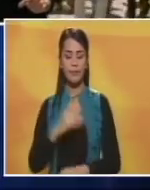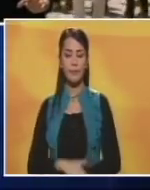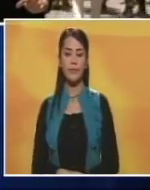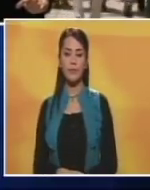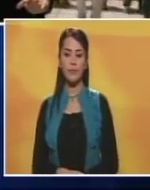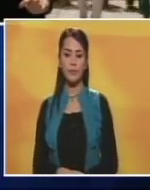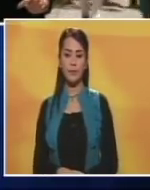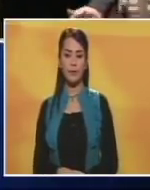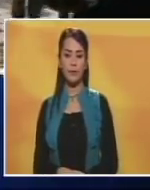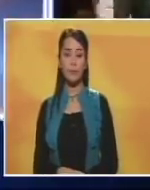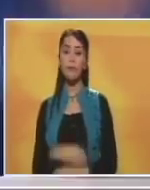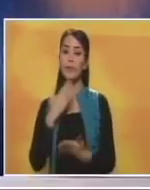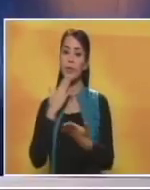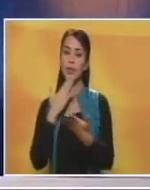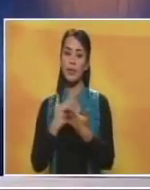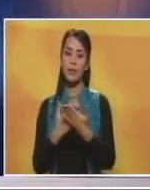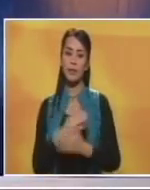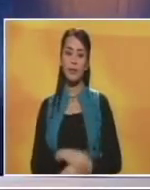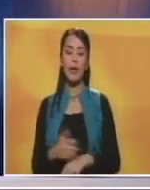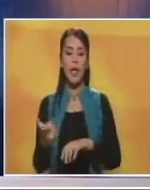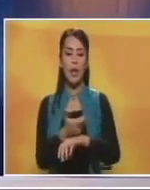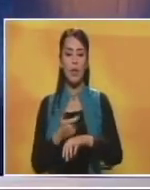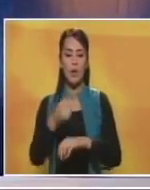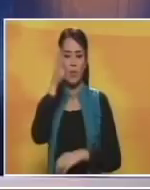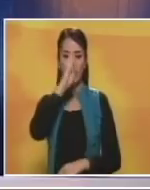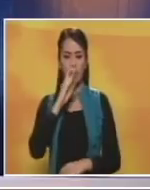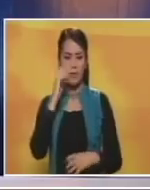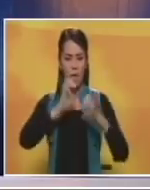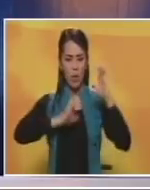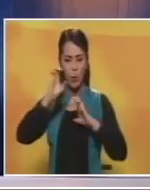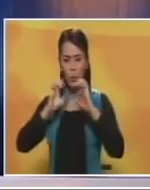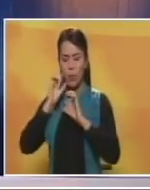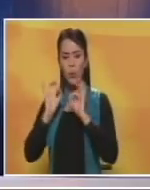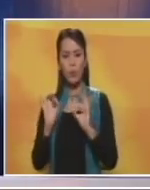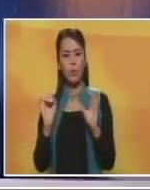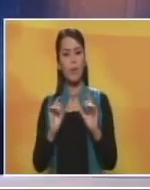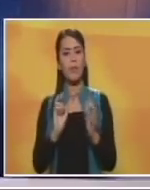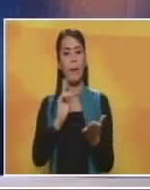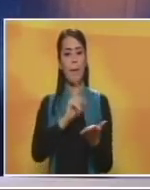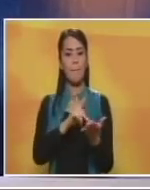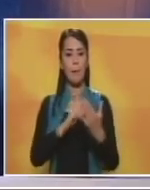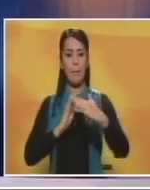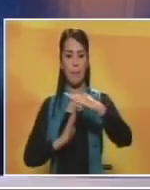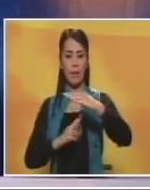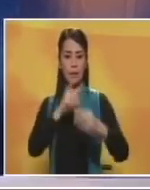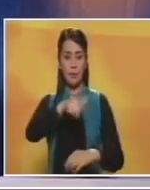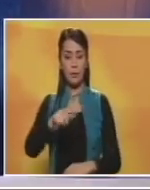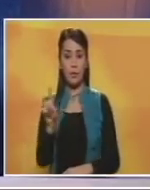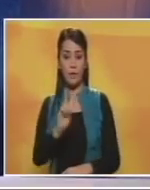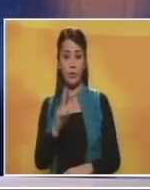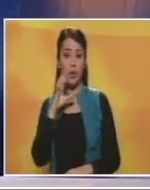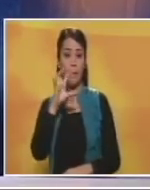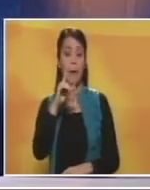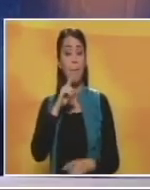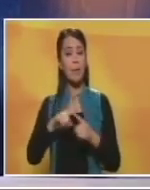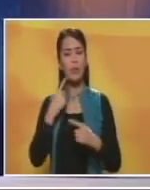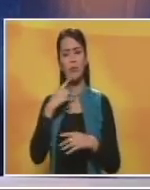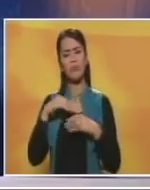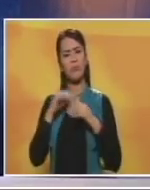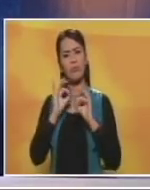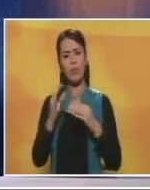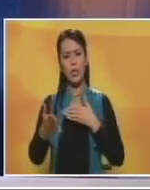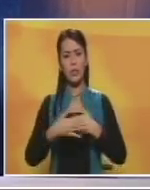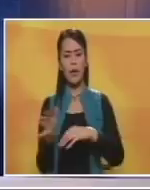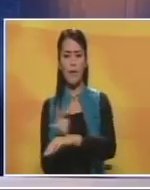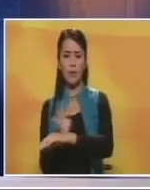Venevisión. Muchísimas gracias, Manuel. El gobierno de Brasil evalúa limitar la entrada de inmigrantes venezolanos al país. Sin embargo, niegan que esto implique el cierre de